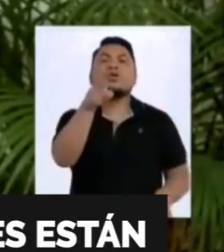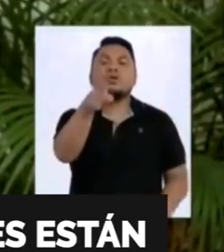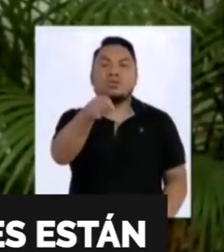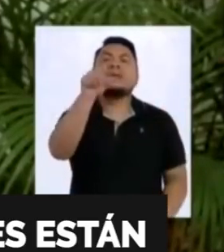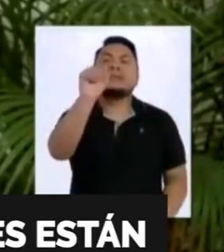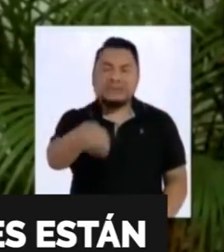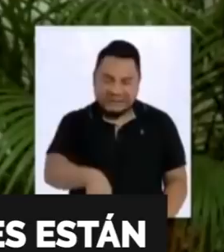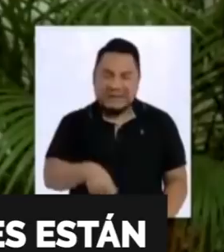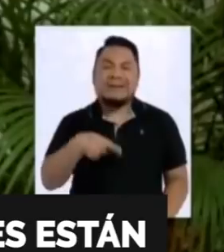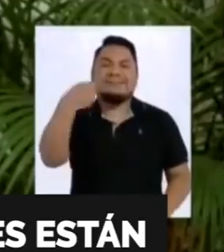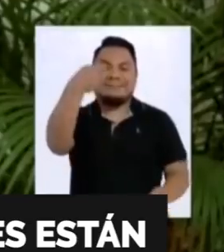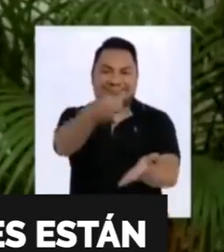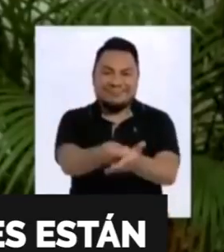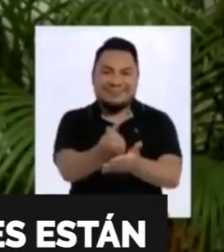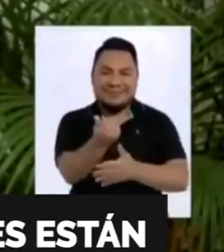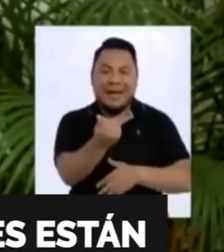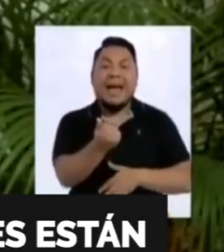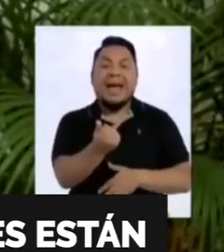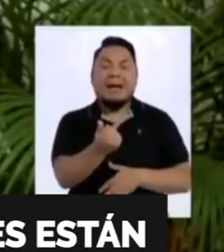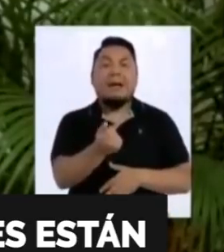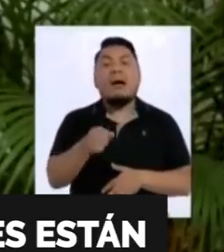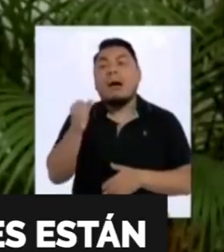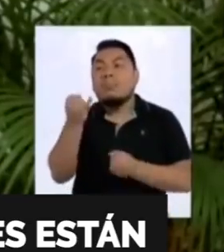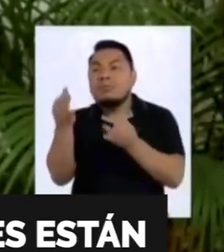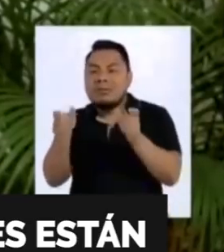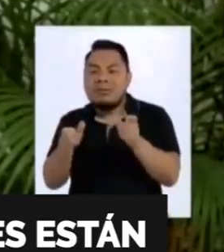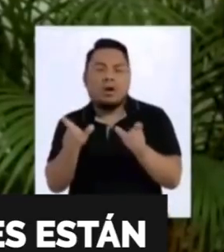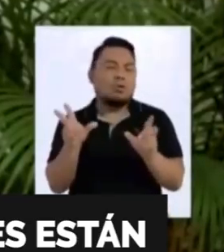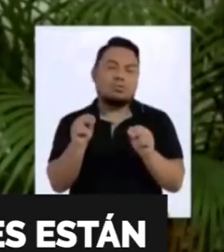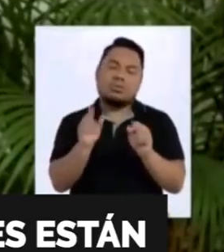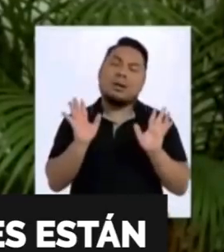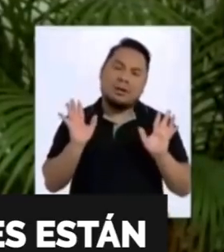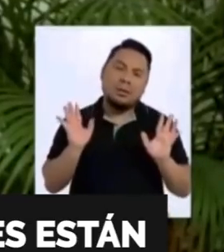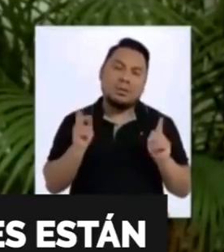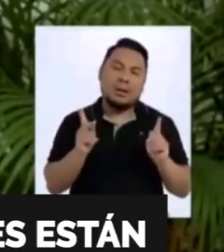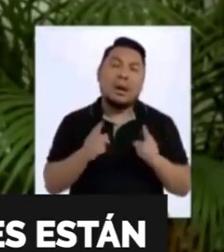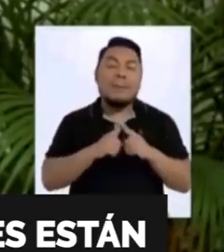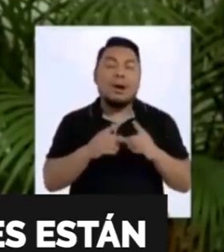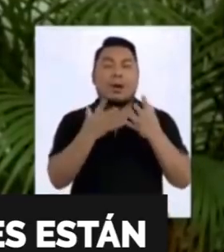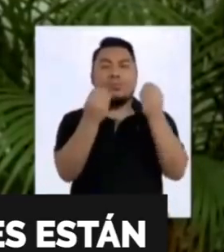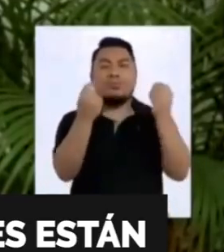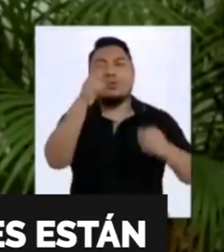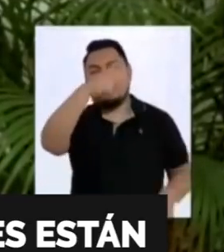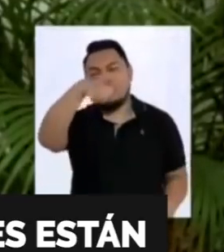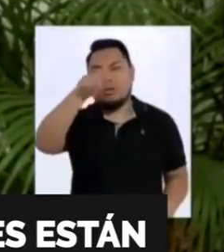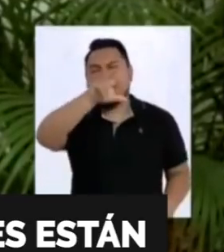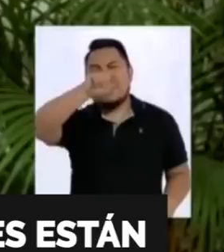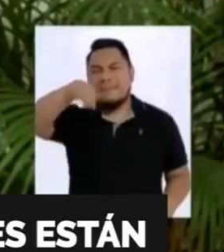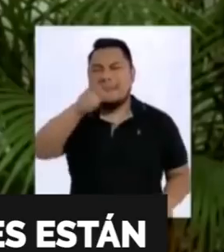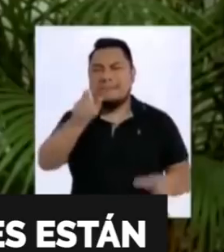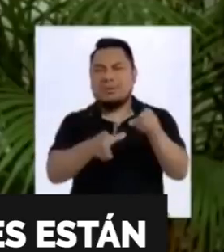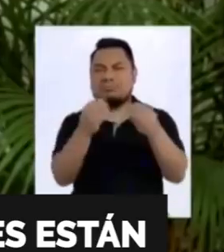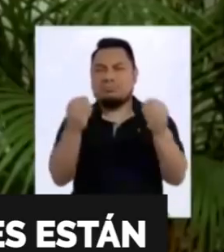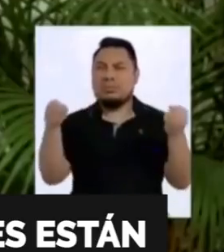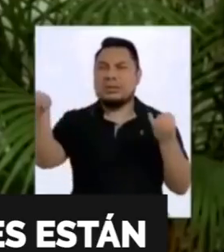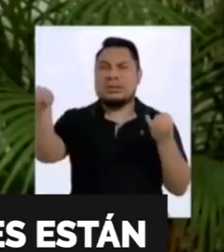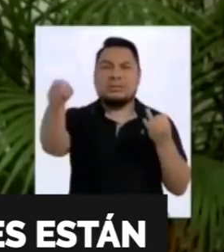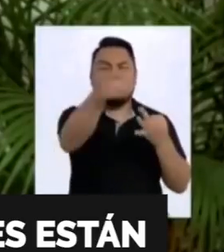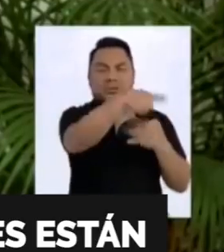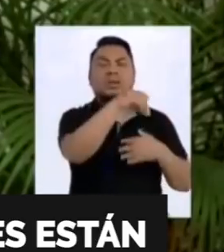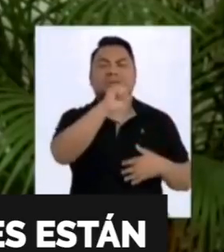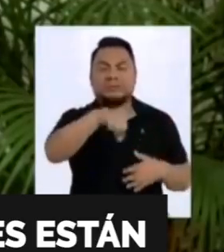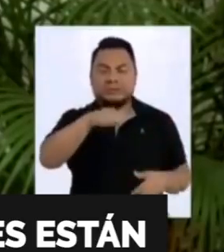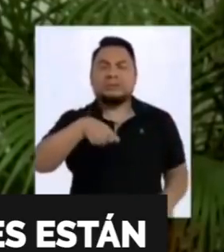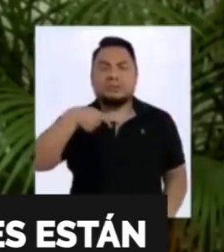tiene acceso al bono. Hoy, los 2.700.000 personas que si quieren saber,